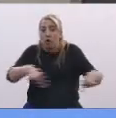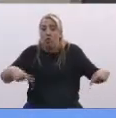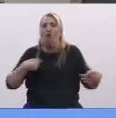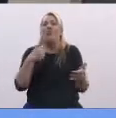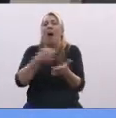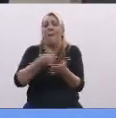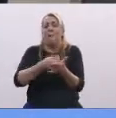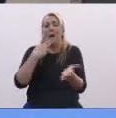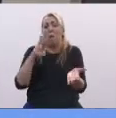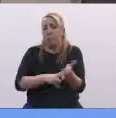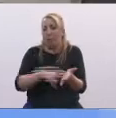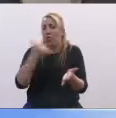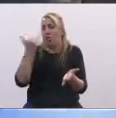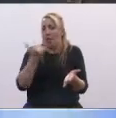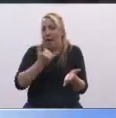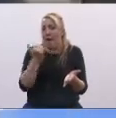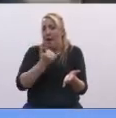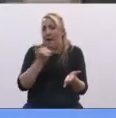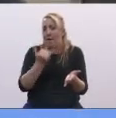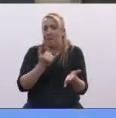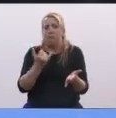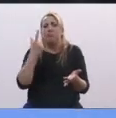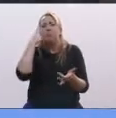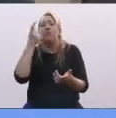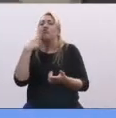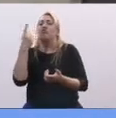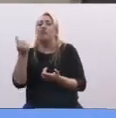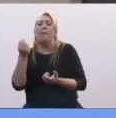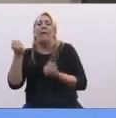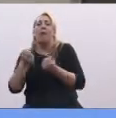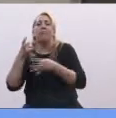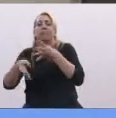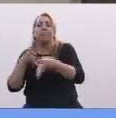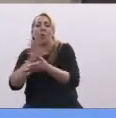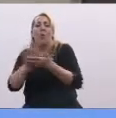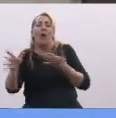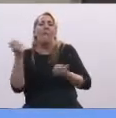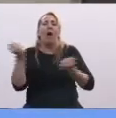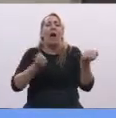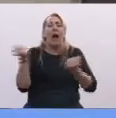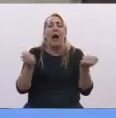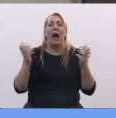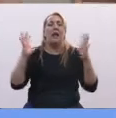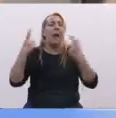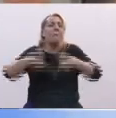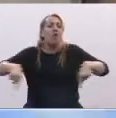podría tener un bien de capital, comprar una maquinaria nueva, comprar un tractor nuevo, comprar un camión,